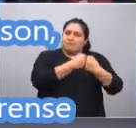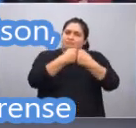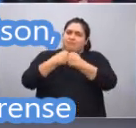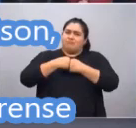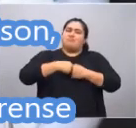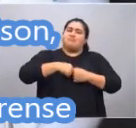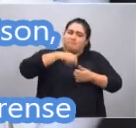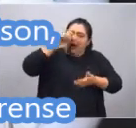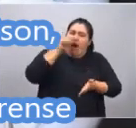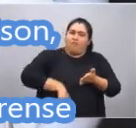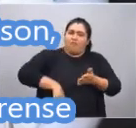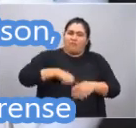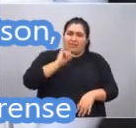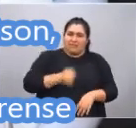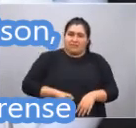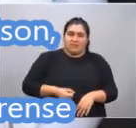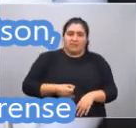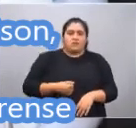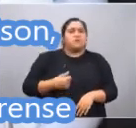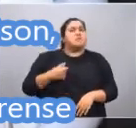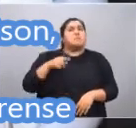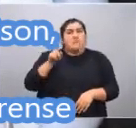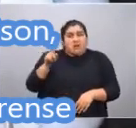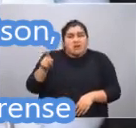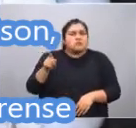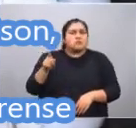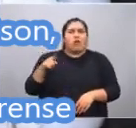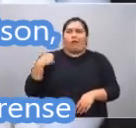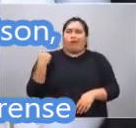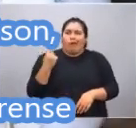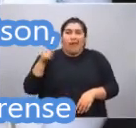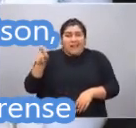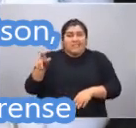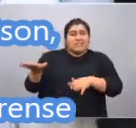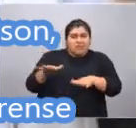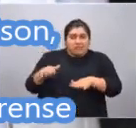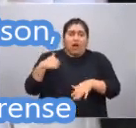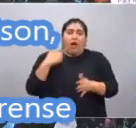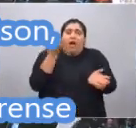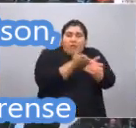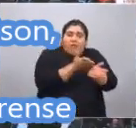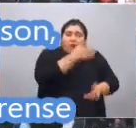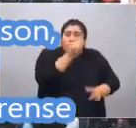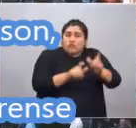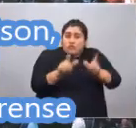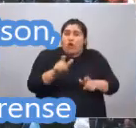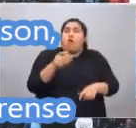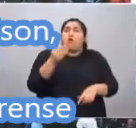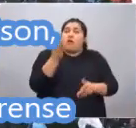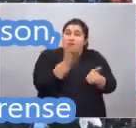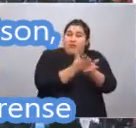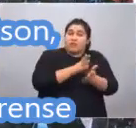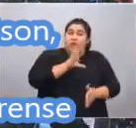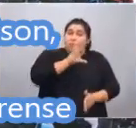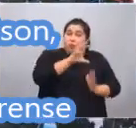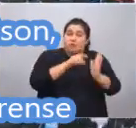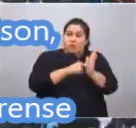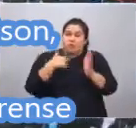a decir es que no pasarán por encima de los derechos de la provincia de Buenos Aires.